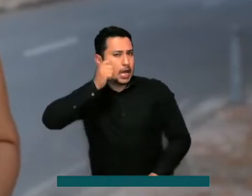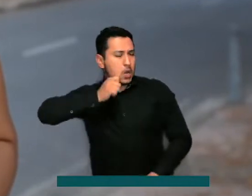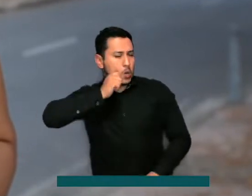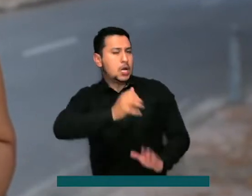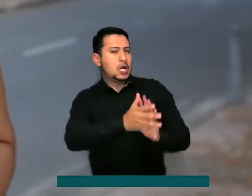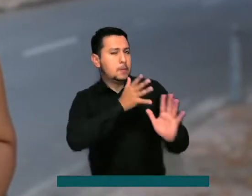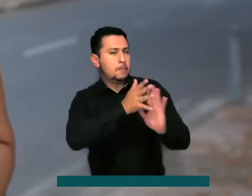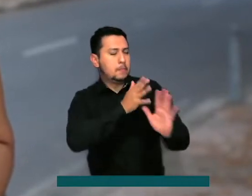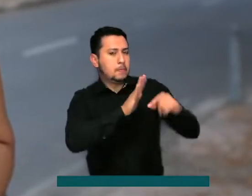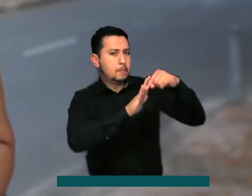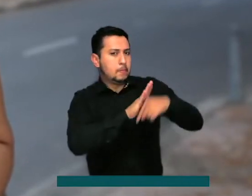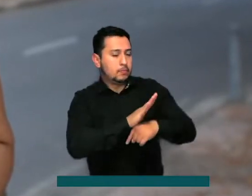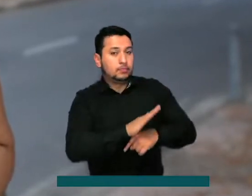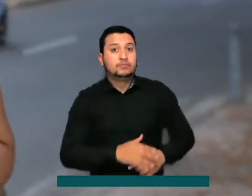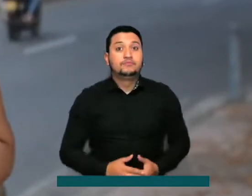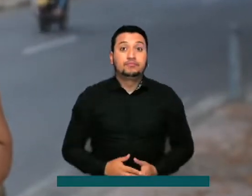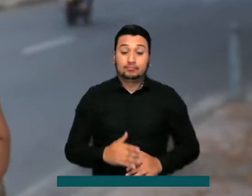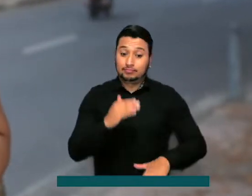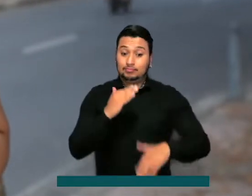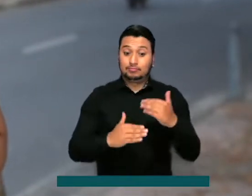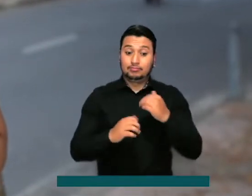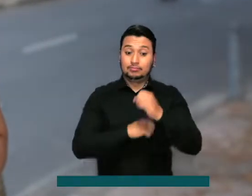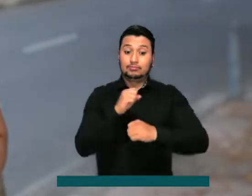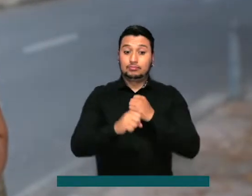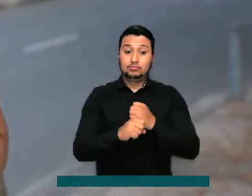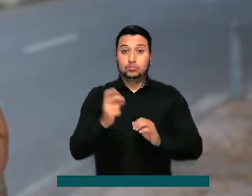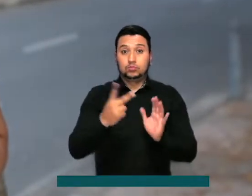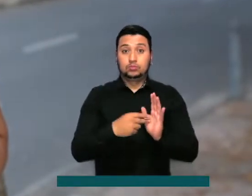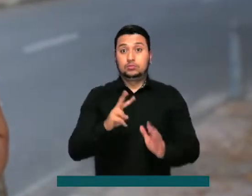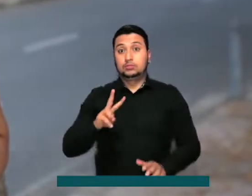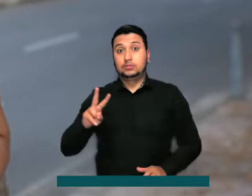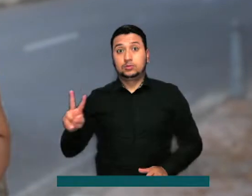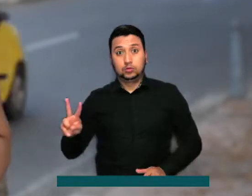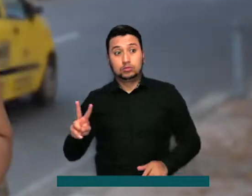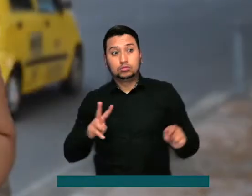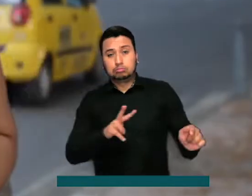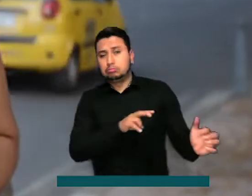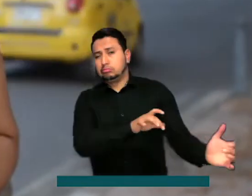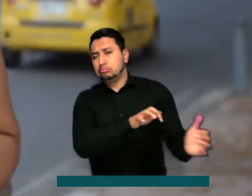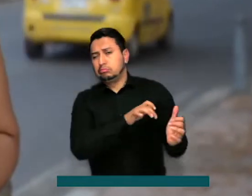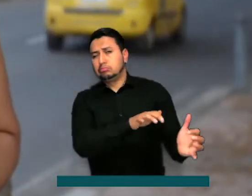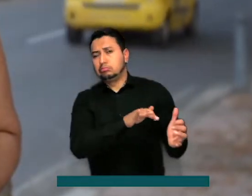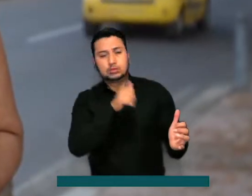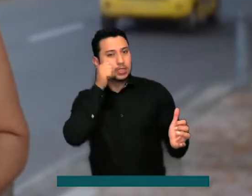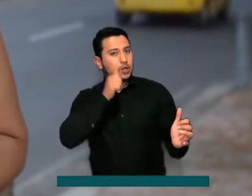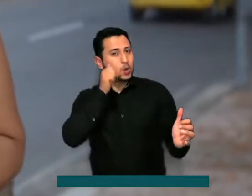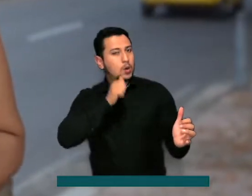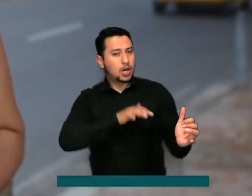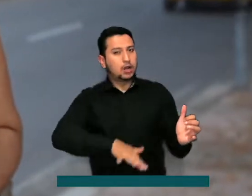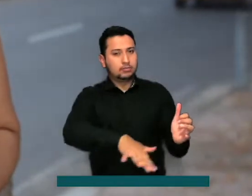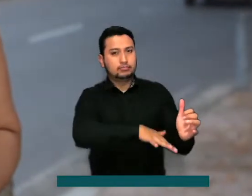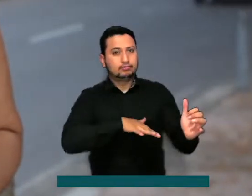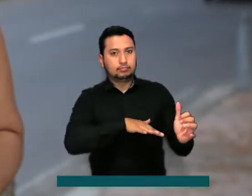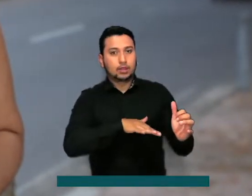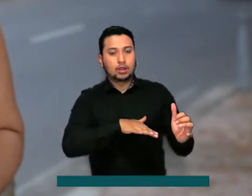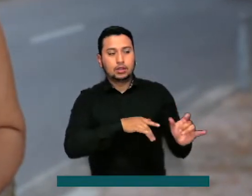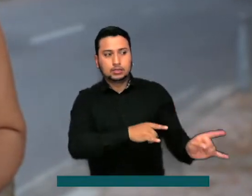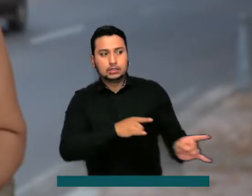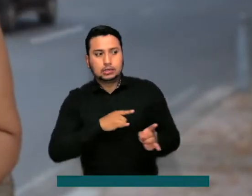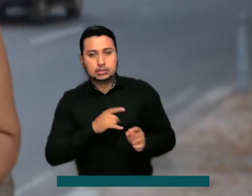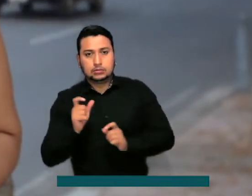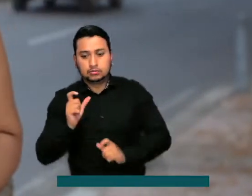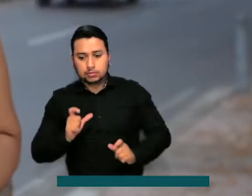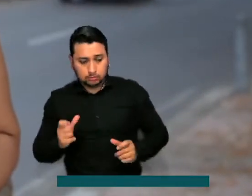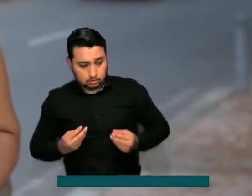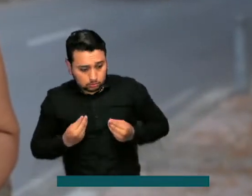Los enfrentamientos armados que desde inicios del año 2022 se presentan en el departamento de Arauca han dejado mucha preocupación